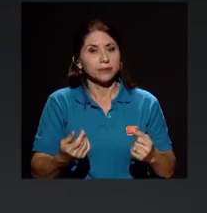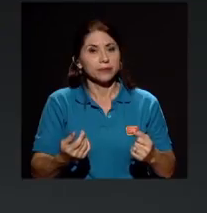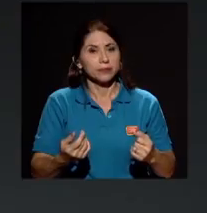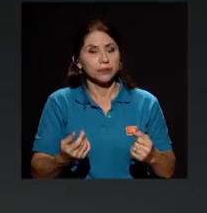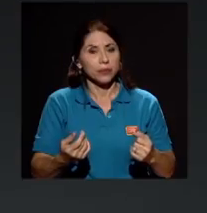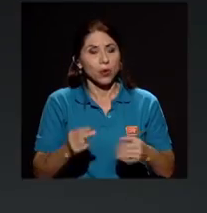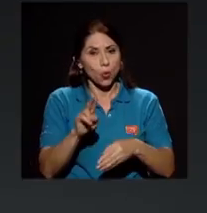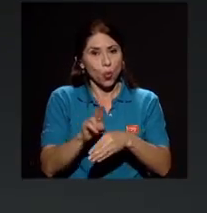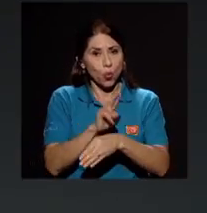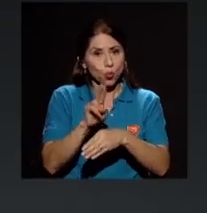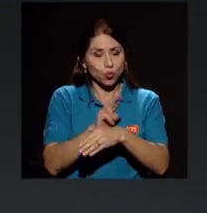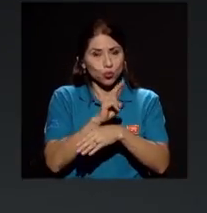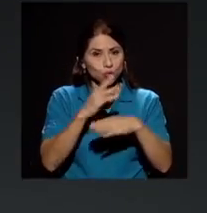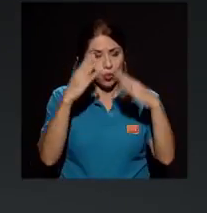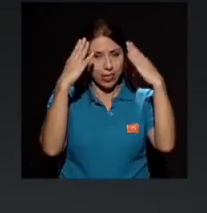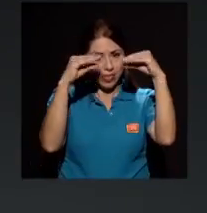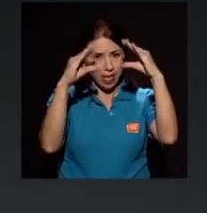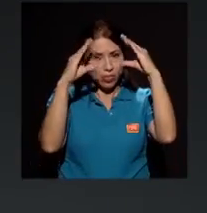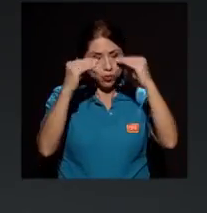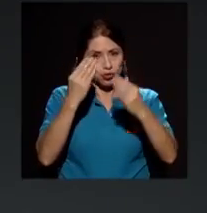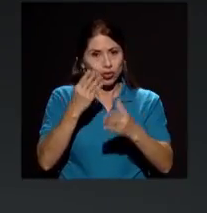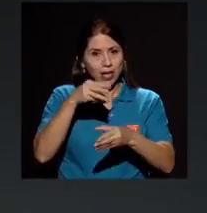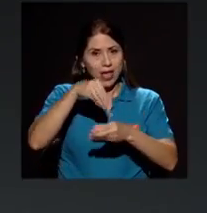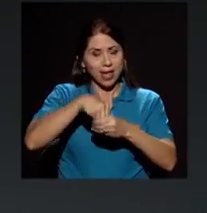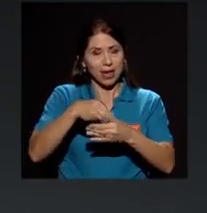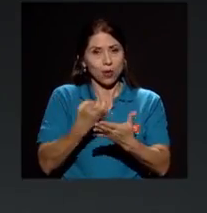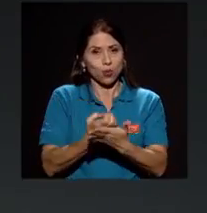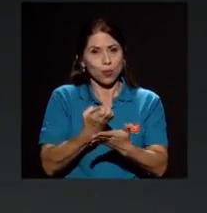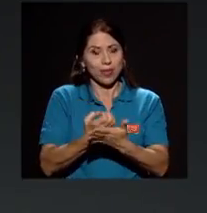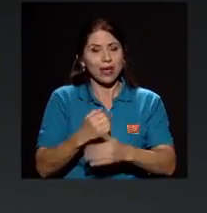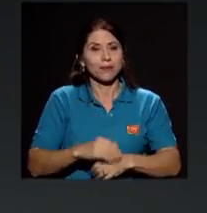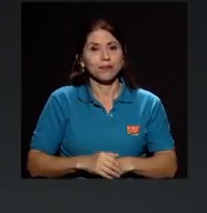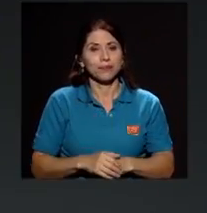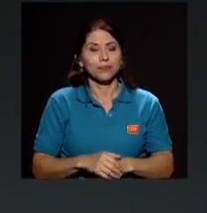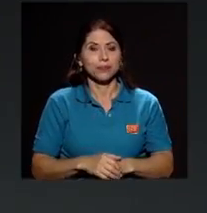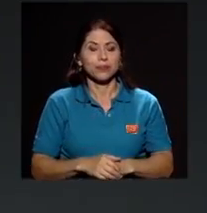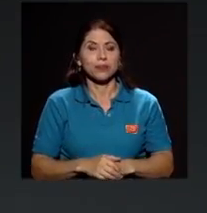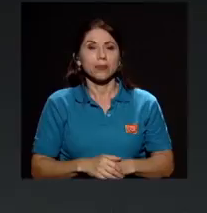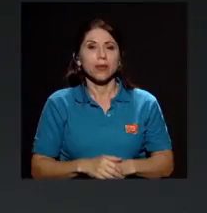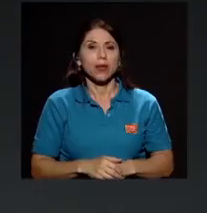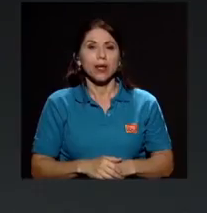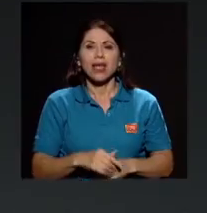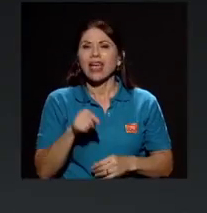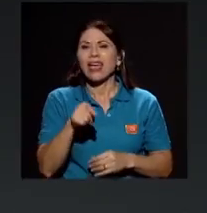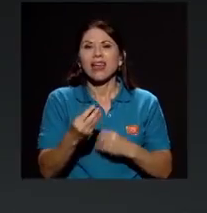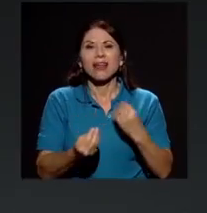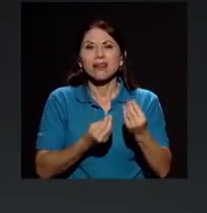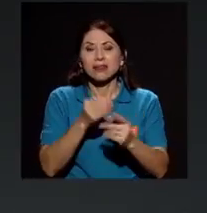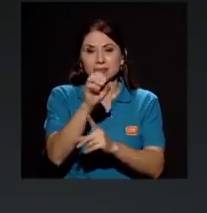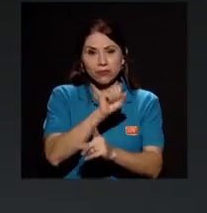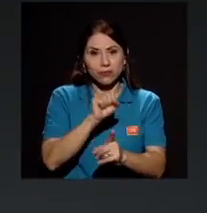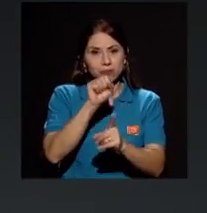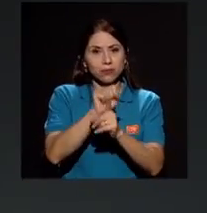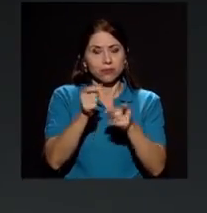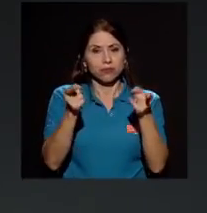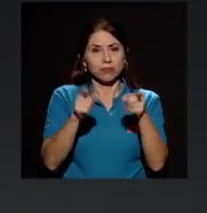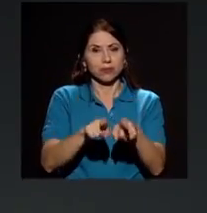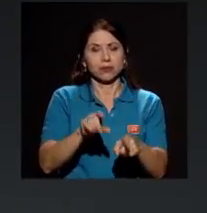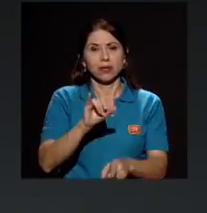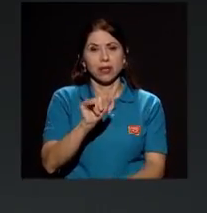uso de datos en la economía era un poco el fenómeno de intel